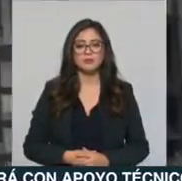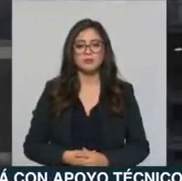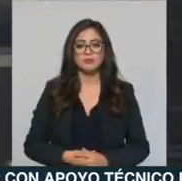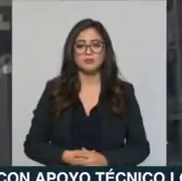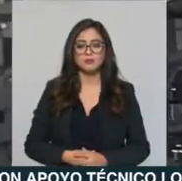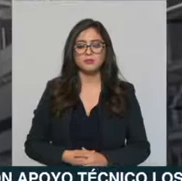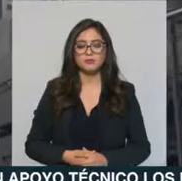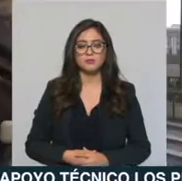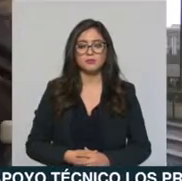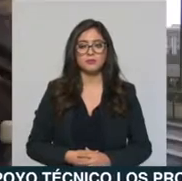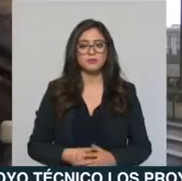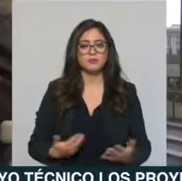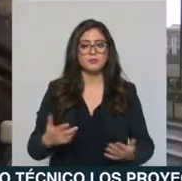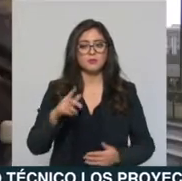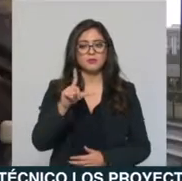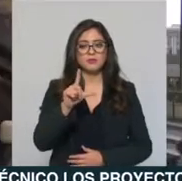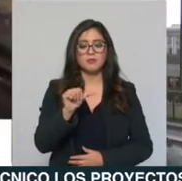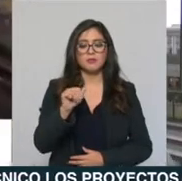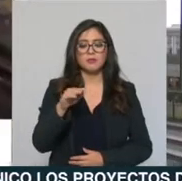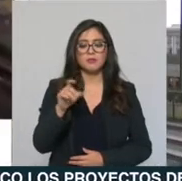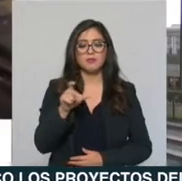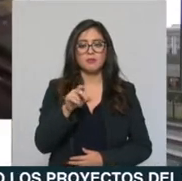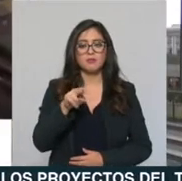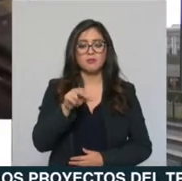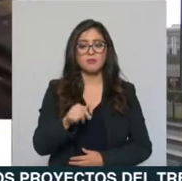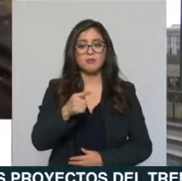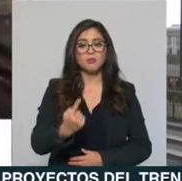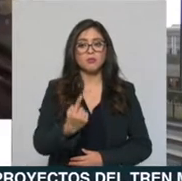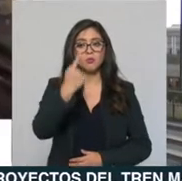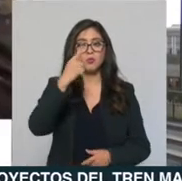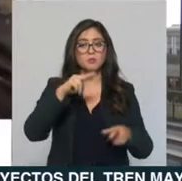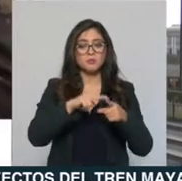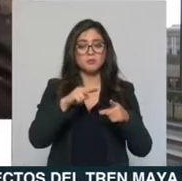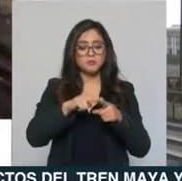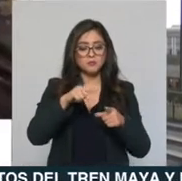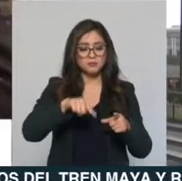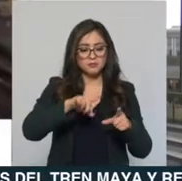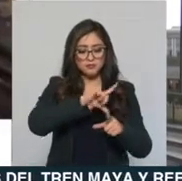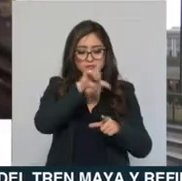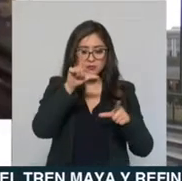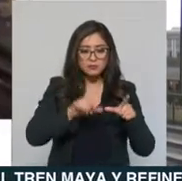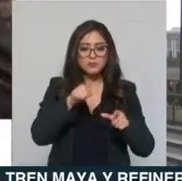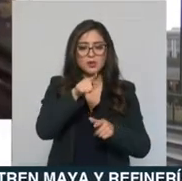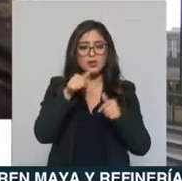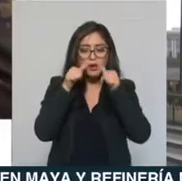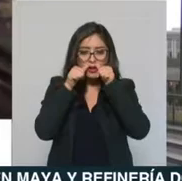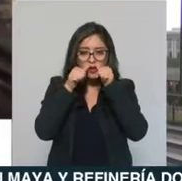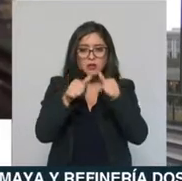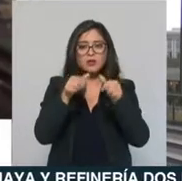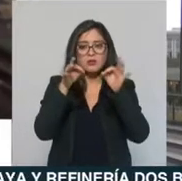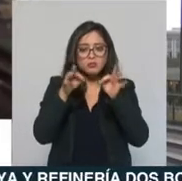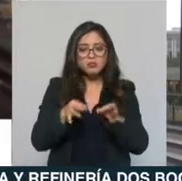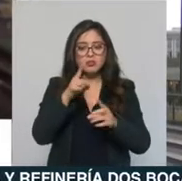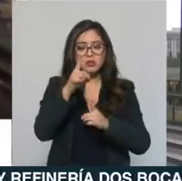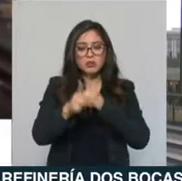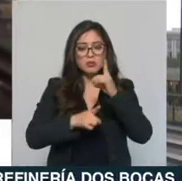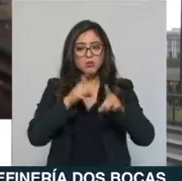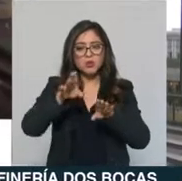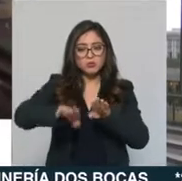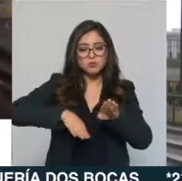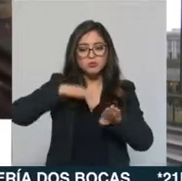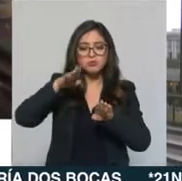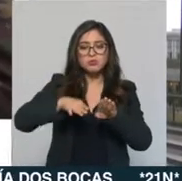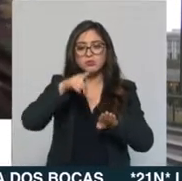Tengo La Mexicana porque es el único parque a nivel nacional que tiene las necesidades para cumplir el deporte a nivel